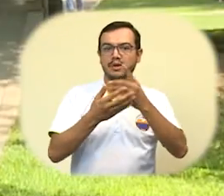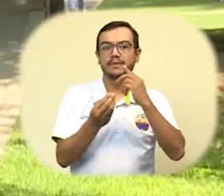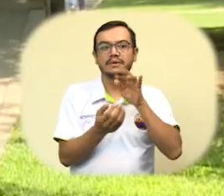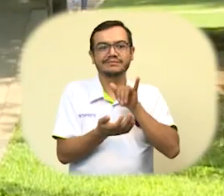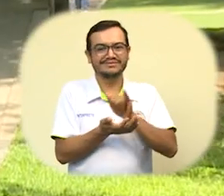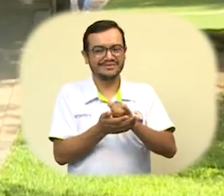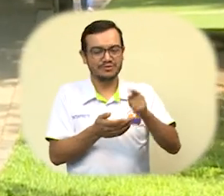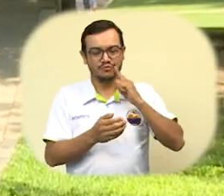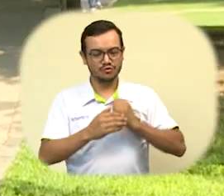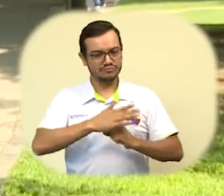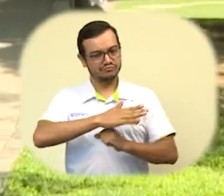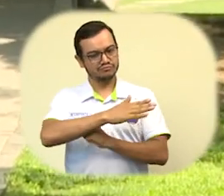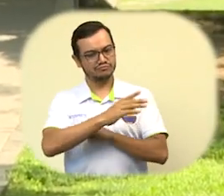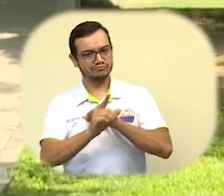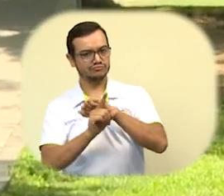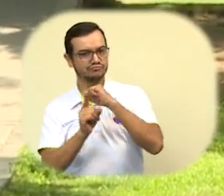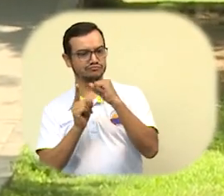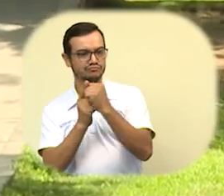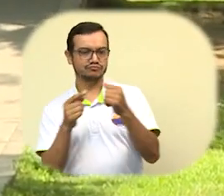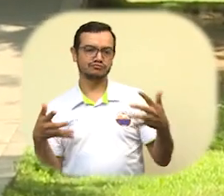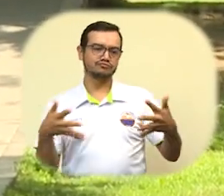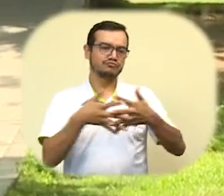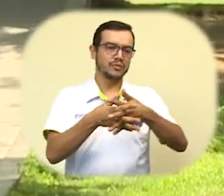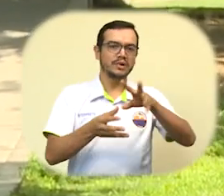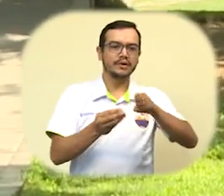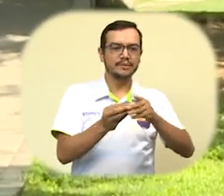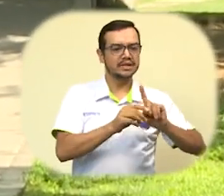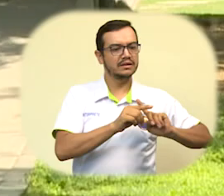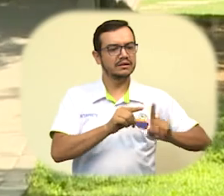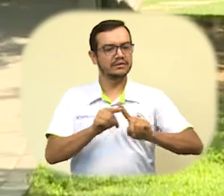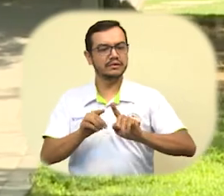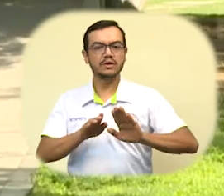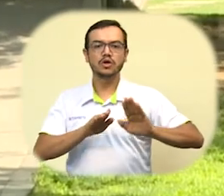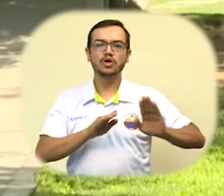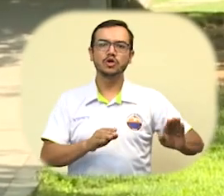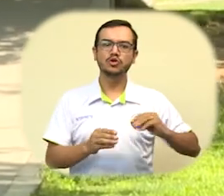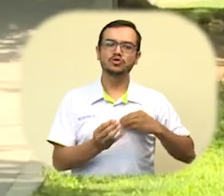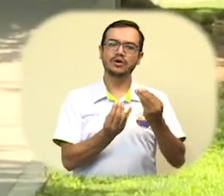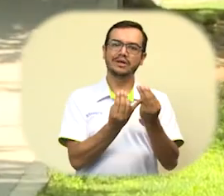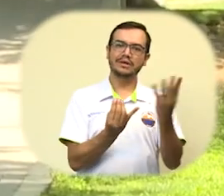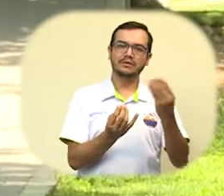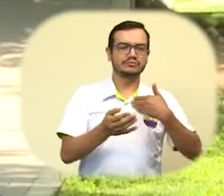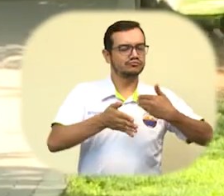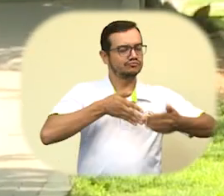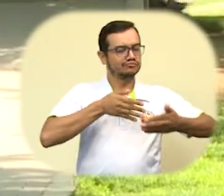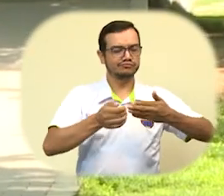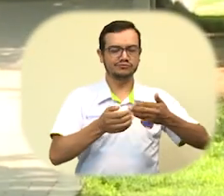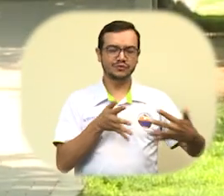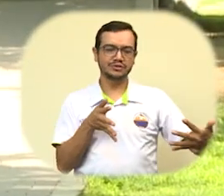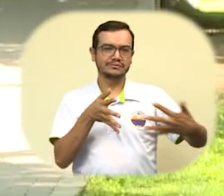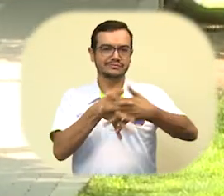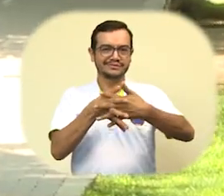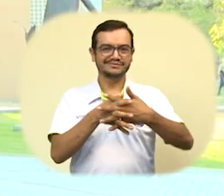de la interculturalidad y el reconocimiento de la diversidad étnica y cultural de la nación.